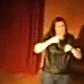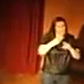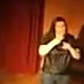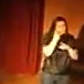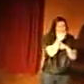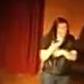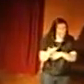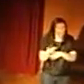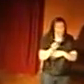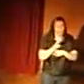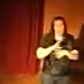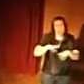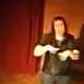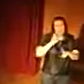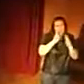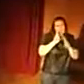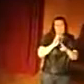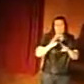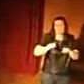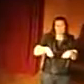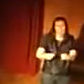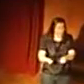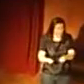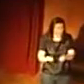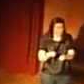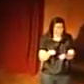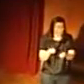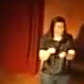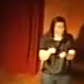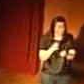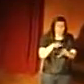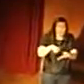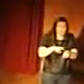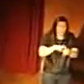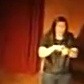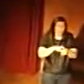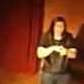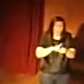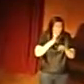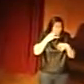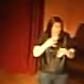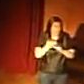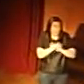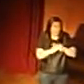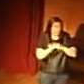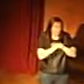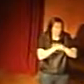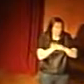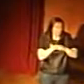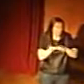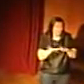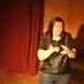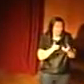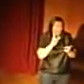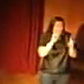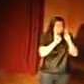ciudades o de aspectos de un monumento determinado en el que realmente estamos hablando de de